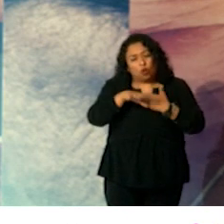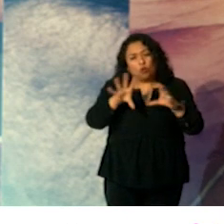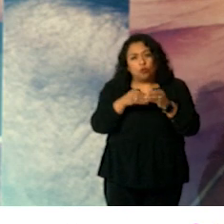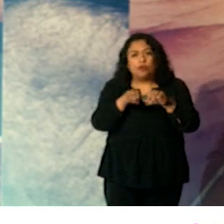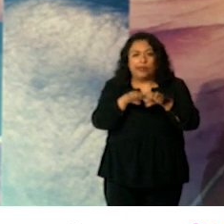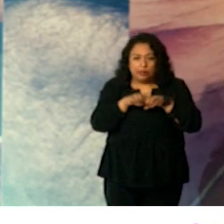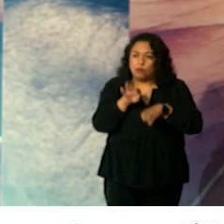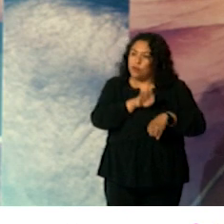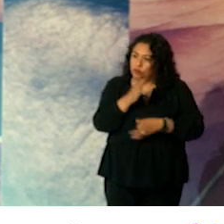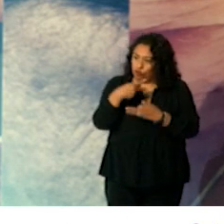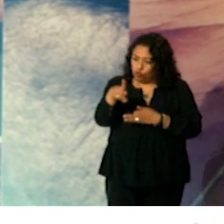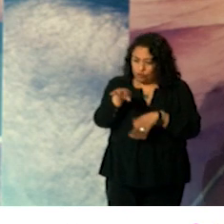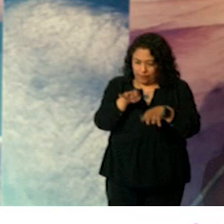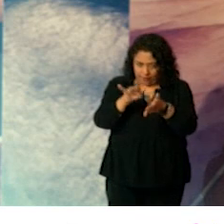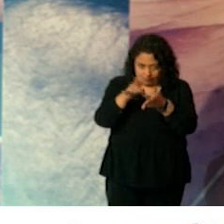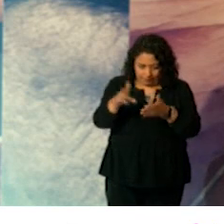la labor. Gracias.